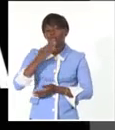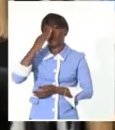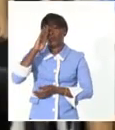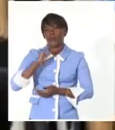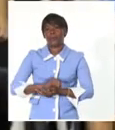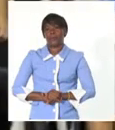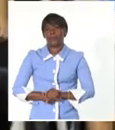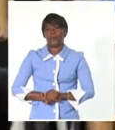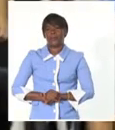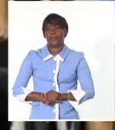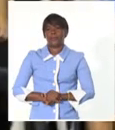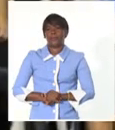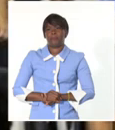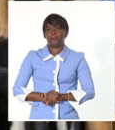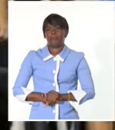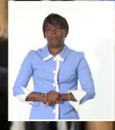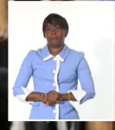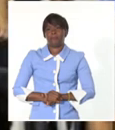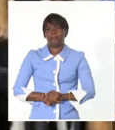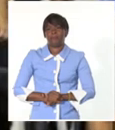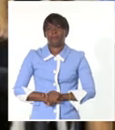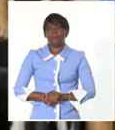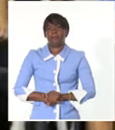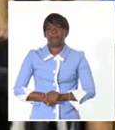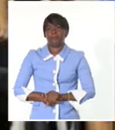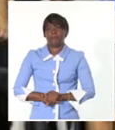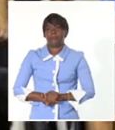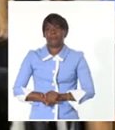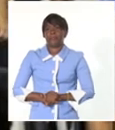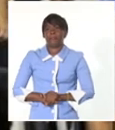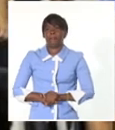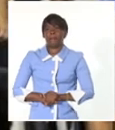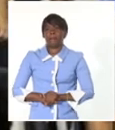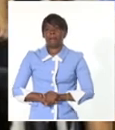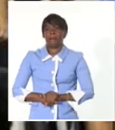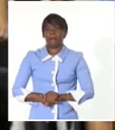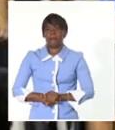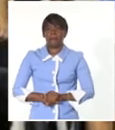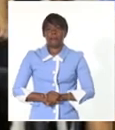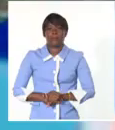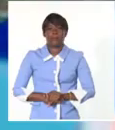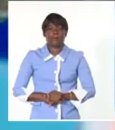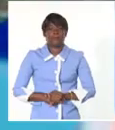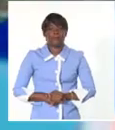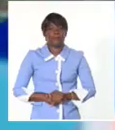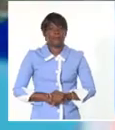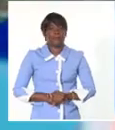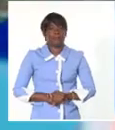Evelix Tamile, Canal Cubano de Noticias.